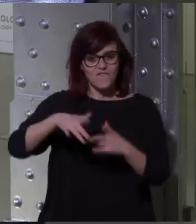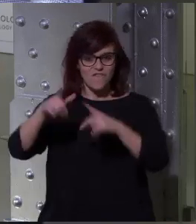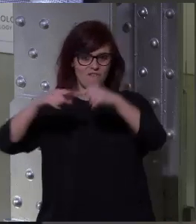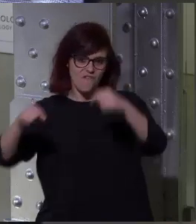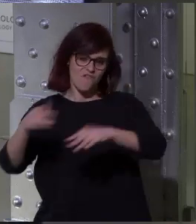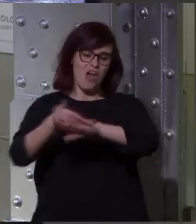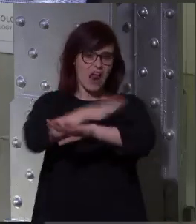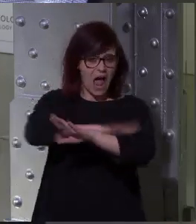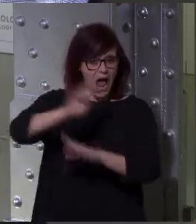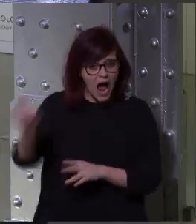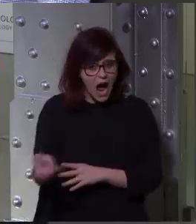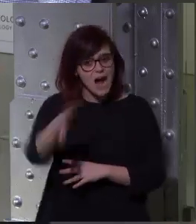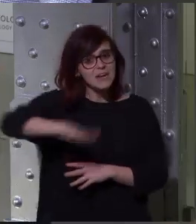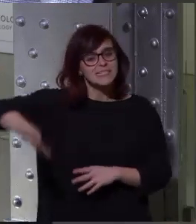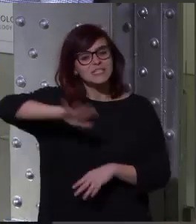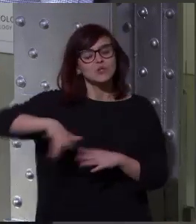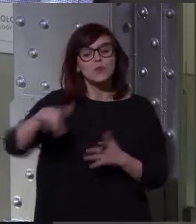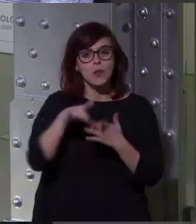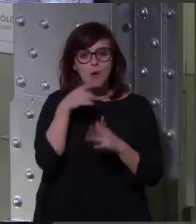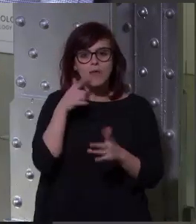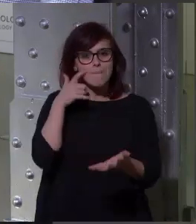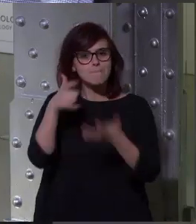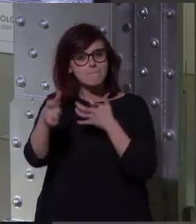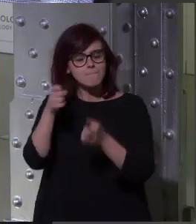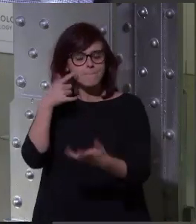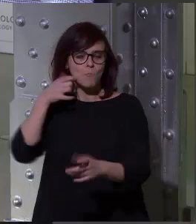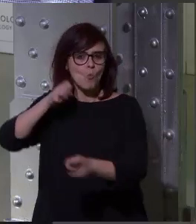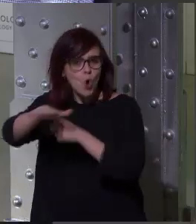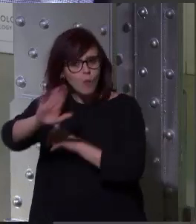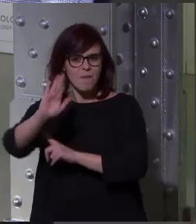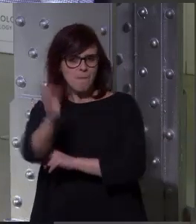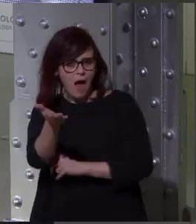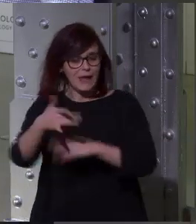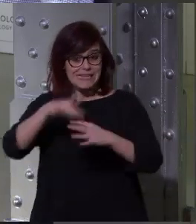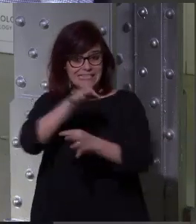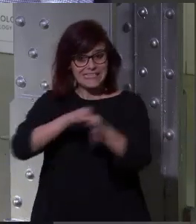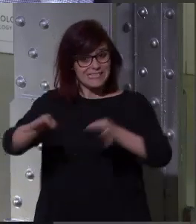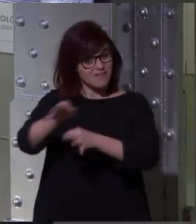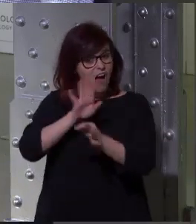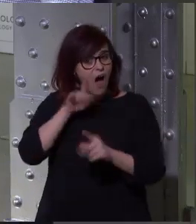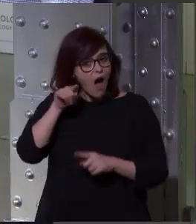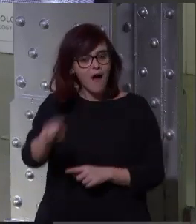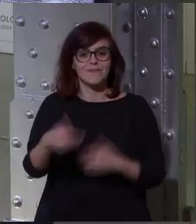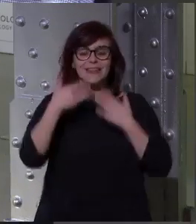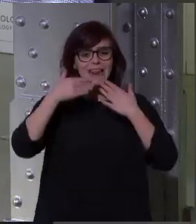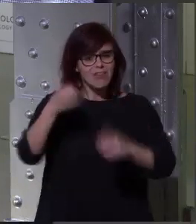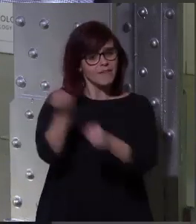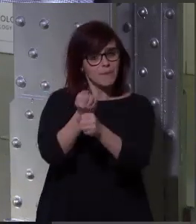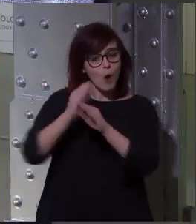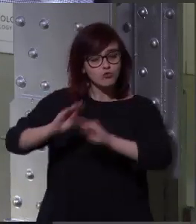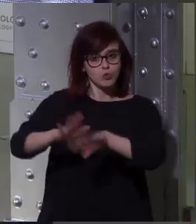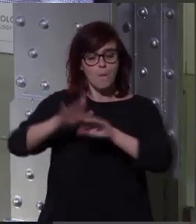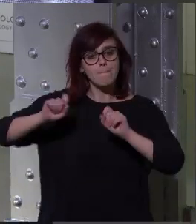defendiendo y luchando contra los impactos que tienen las islas, ¿no? Y que no solo a través de esta labor